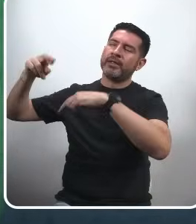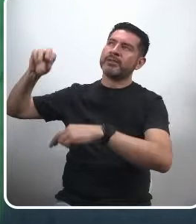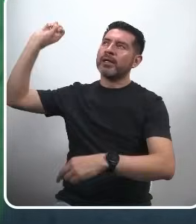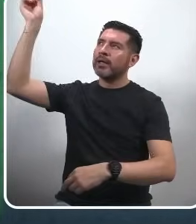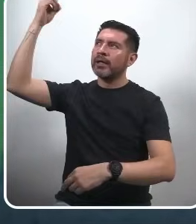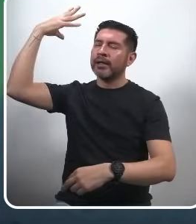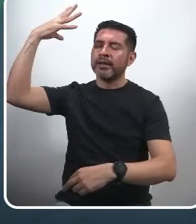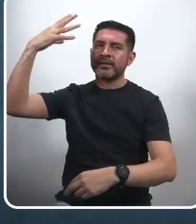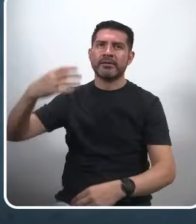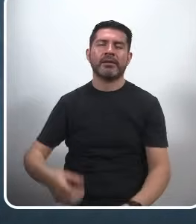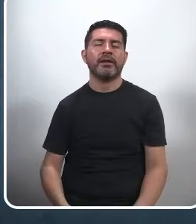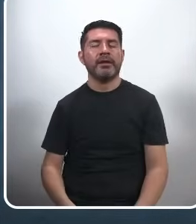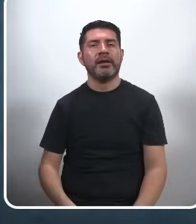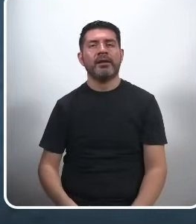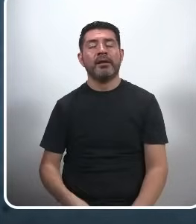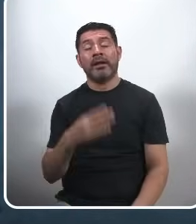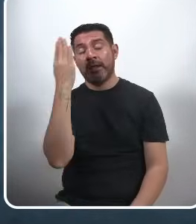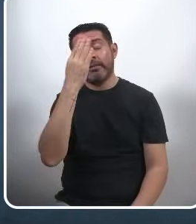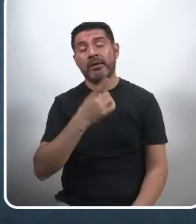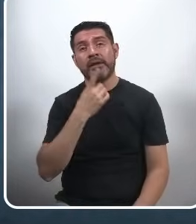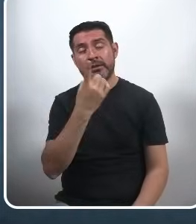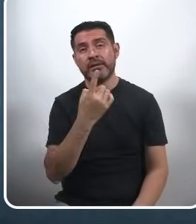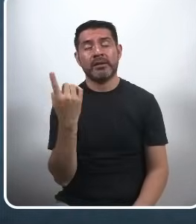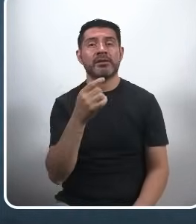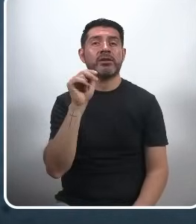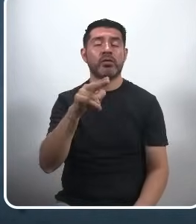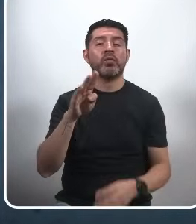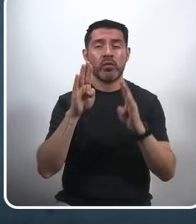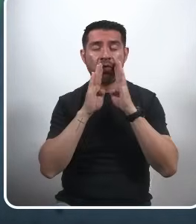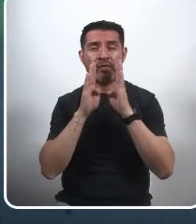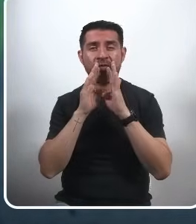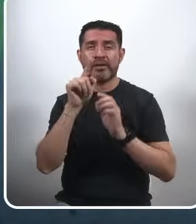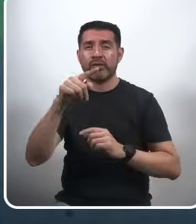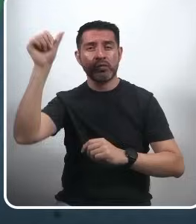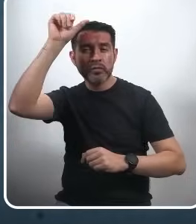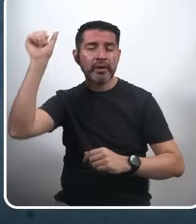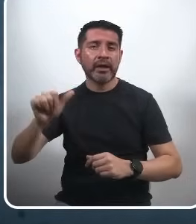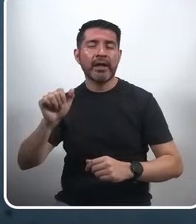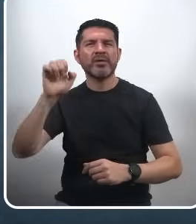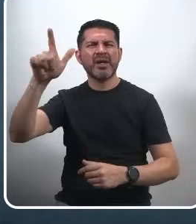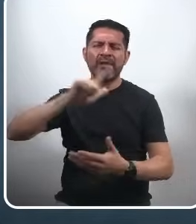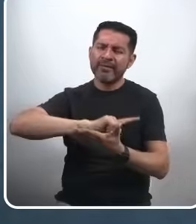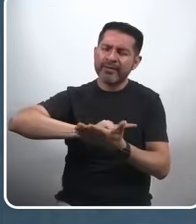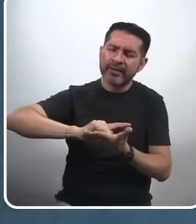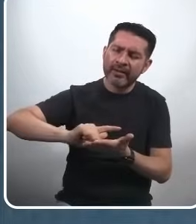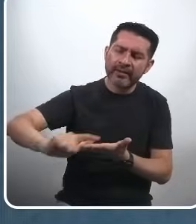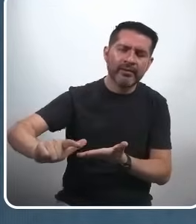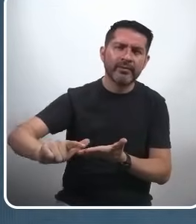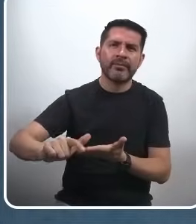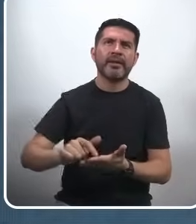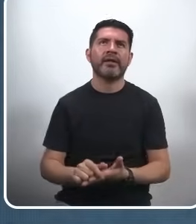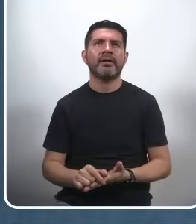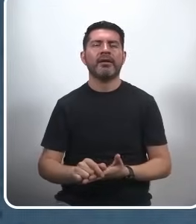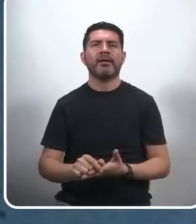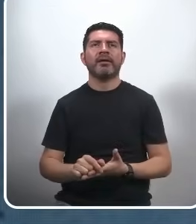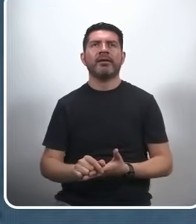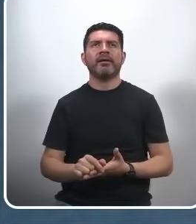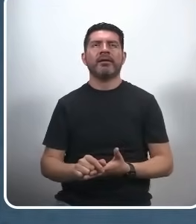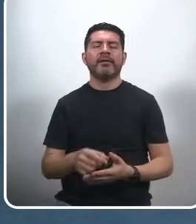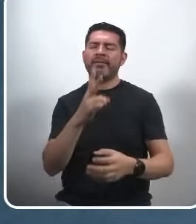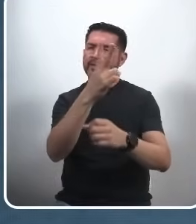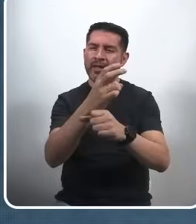es fiel y justo para perdonarte y limpiarte de toda maldad. Él va a restaurarte. Conéctate a la gracia otra